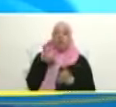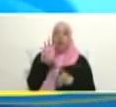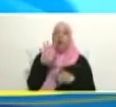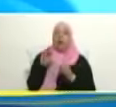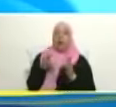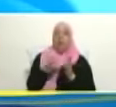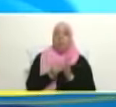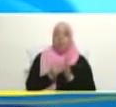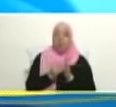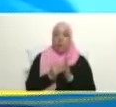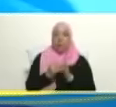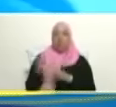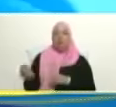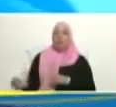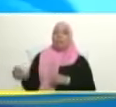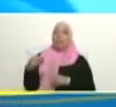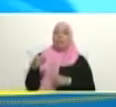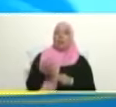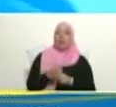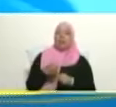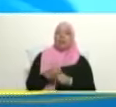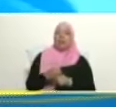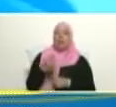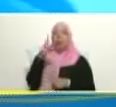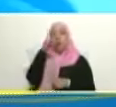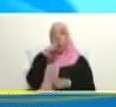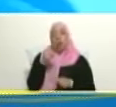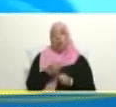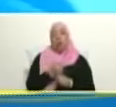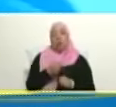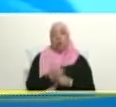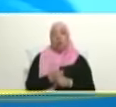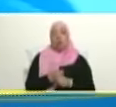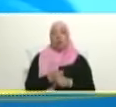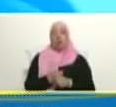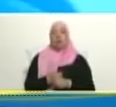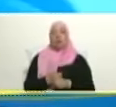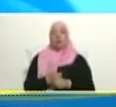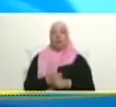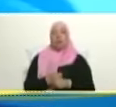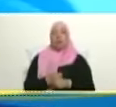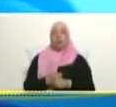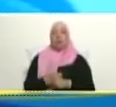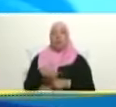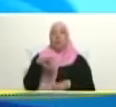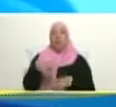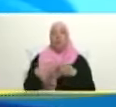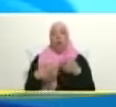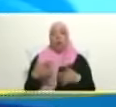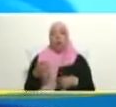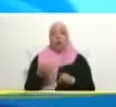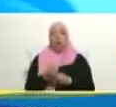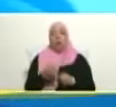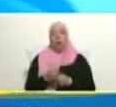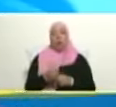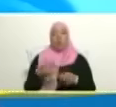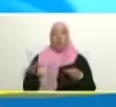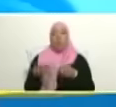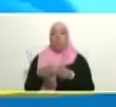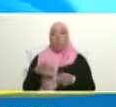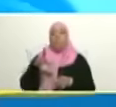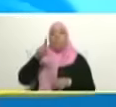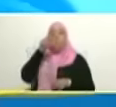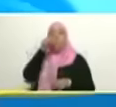4.000 o más cuadrantes de paz, donde se articula el Estado, los cuerpos de